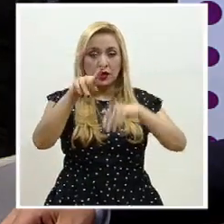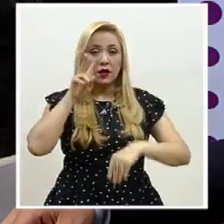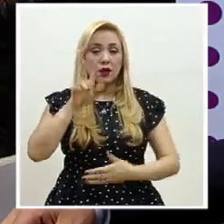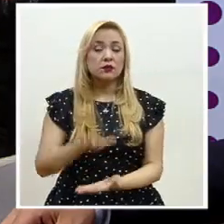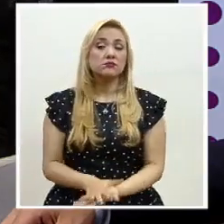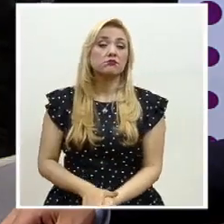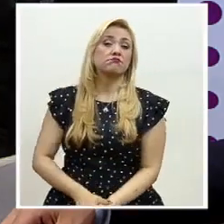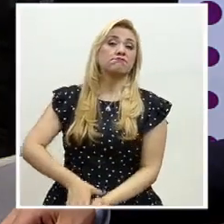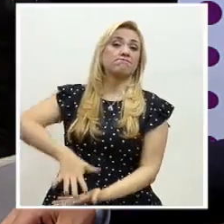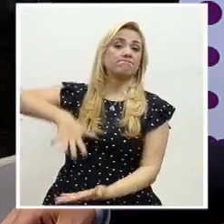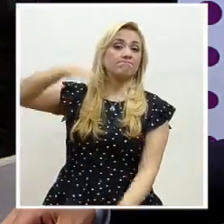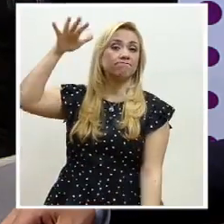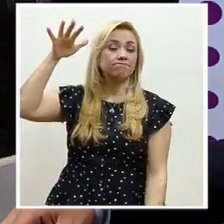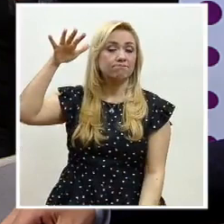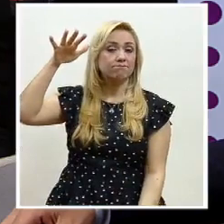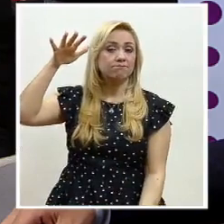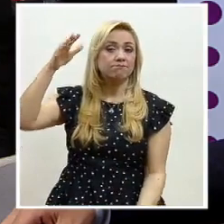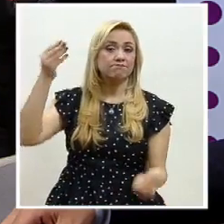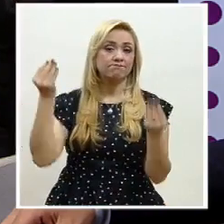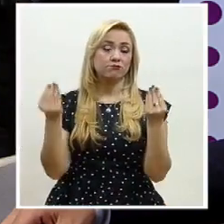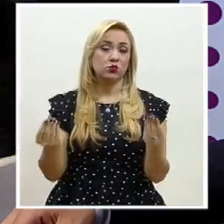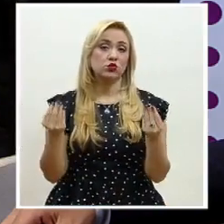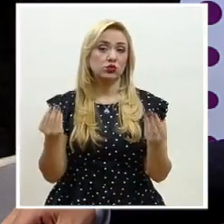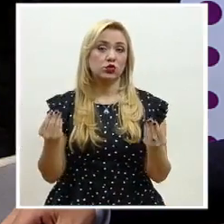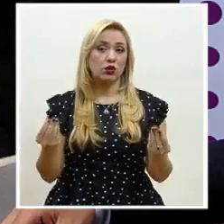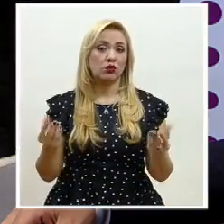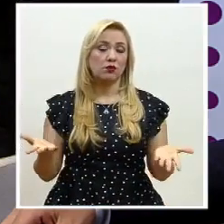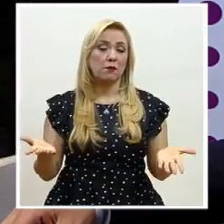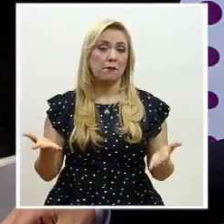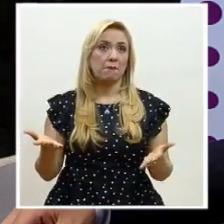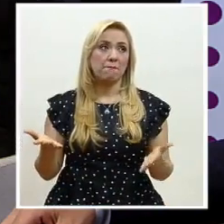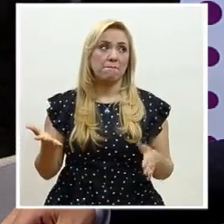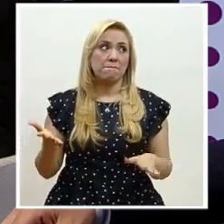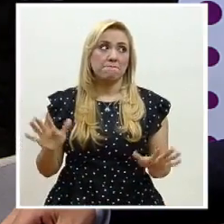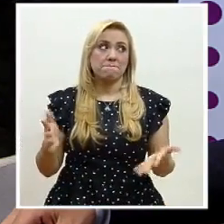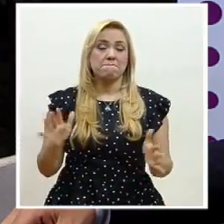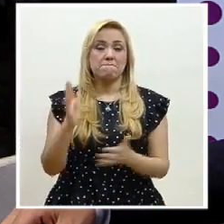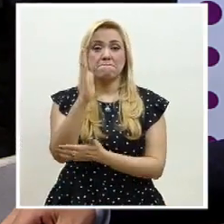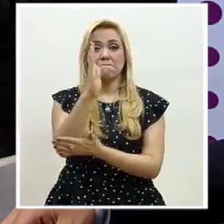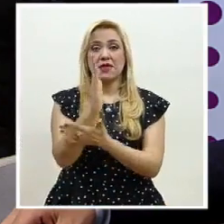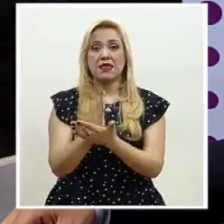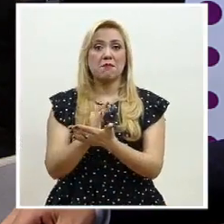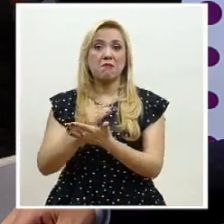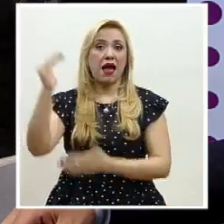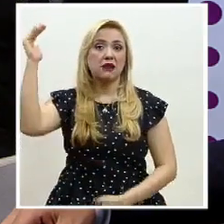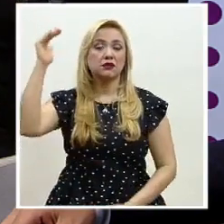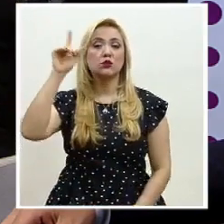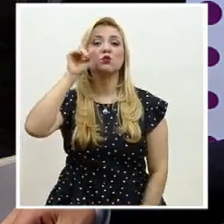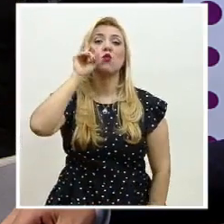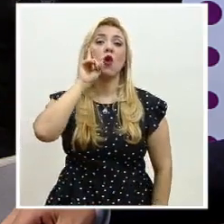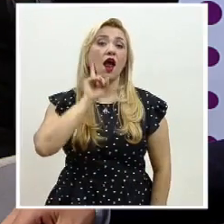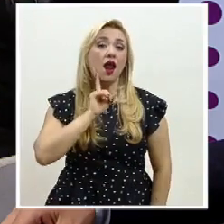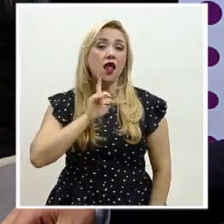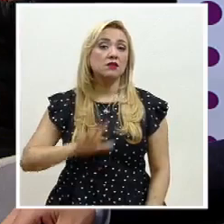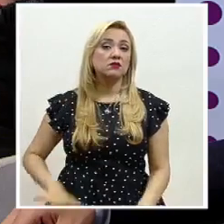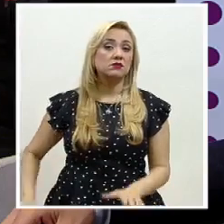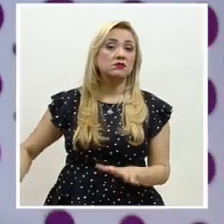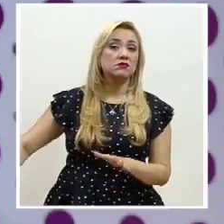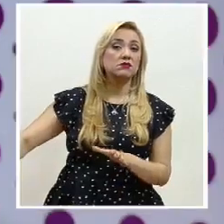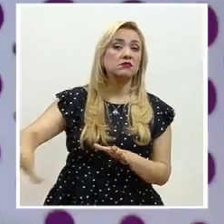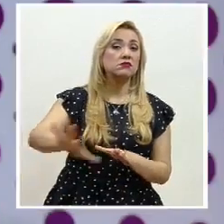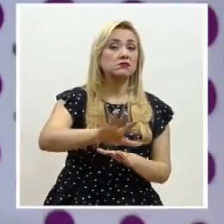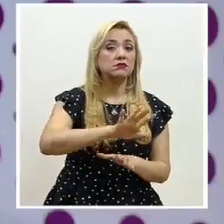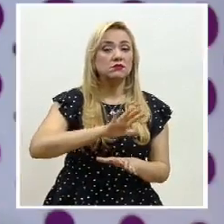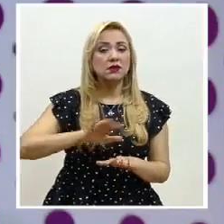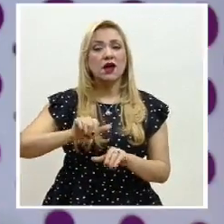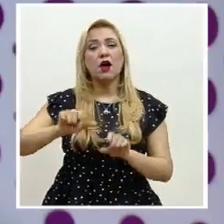grueso importante y un porcentaje muy alto que rebasa es más de la mitad, desde luego, de mujeres, ¿no? Y después